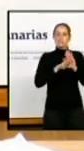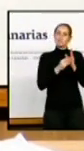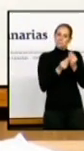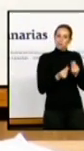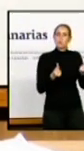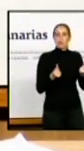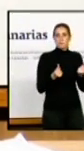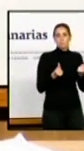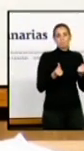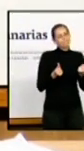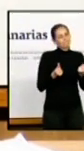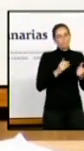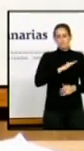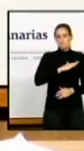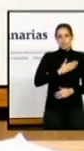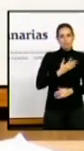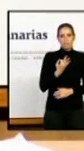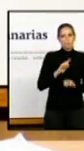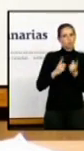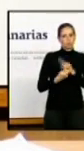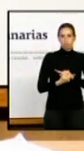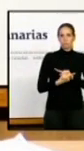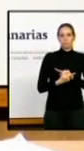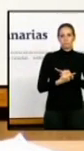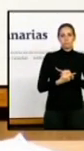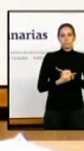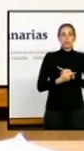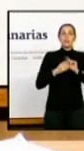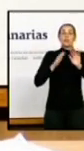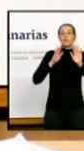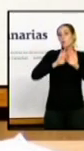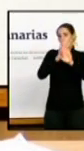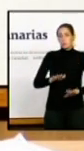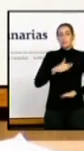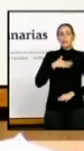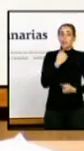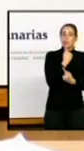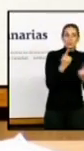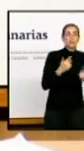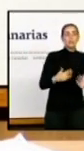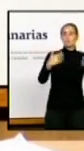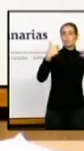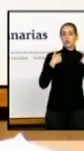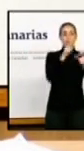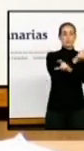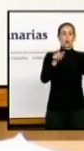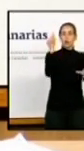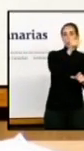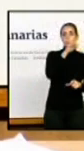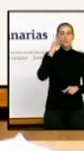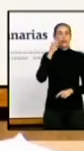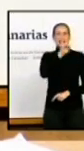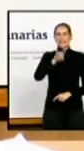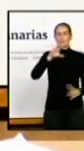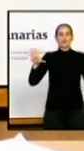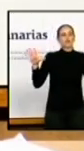comerciales tendrán que reducir un 33% el aforo en cada planta de centro comercial y se reduce al 50% el aforo en